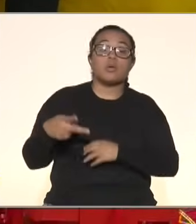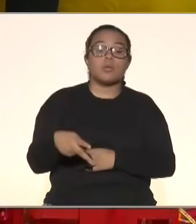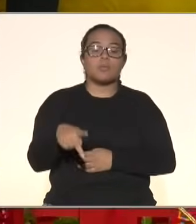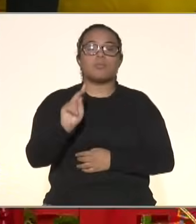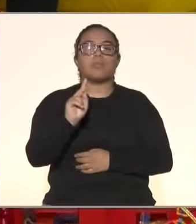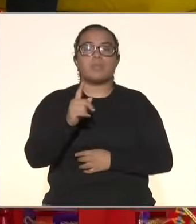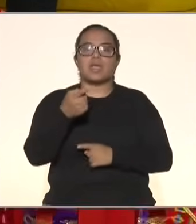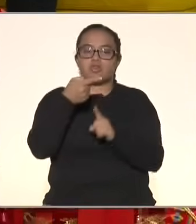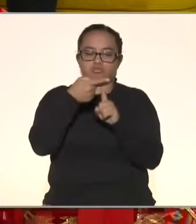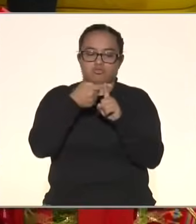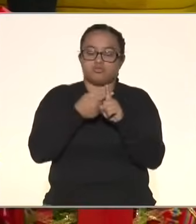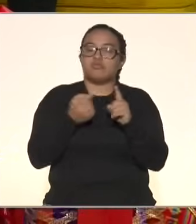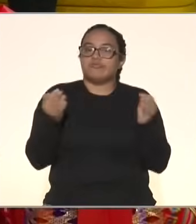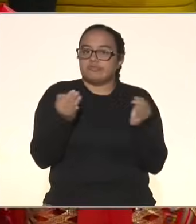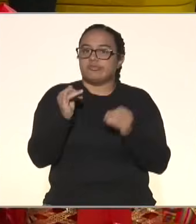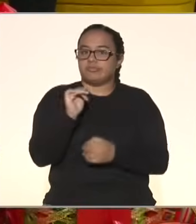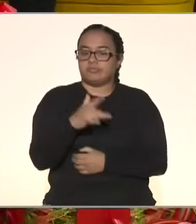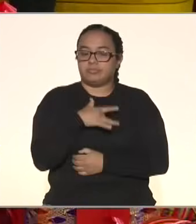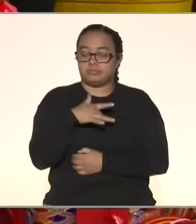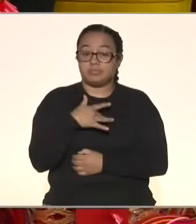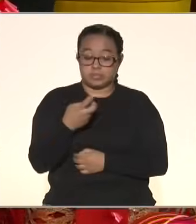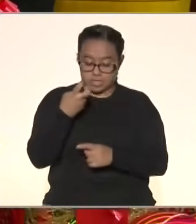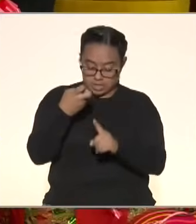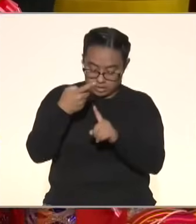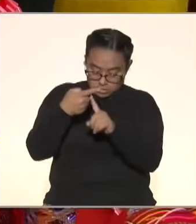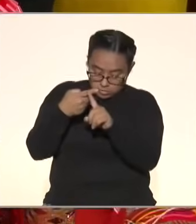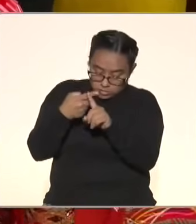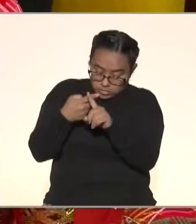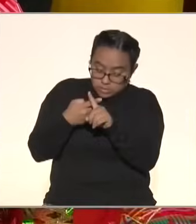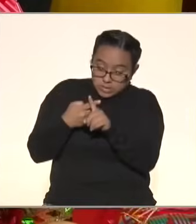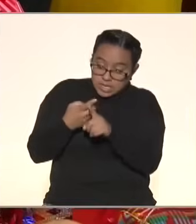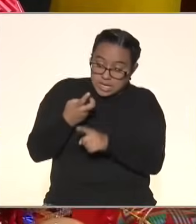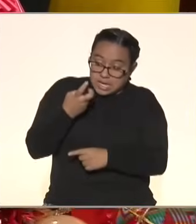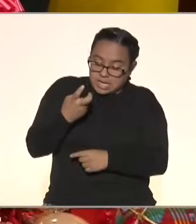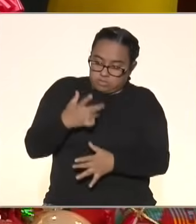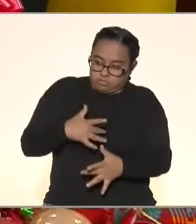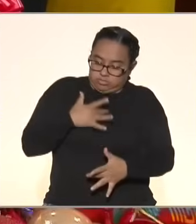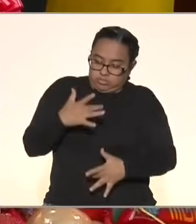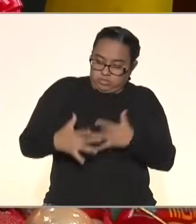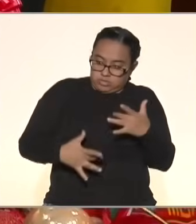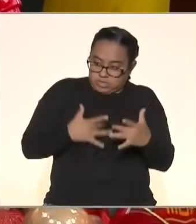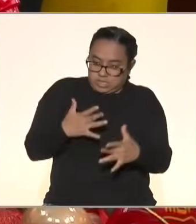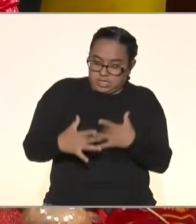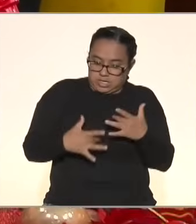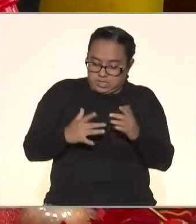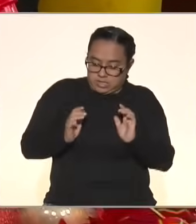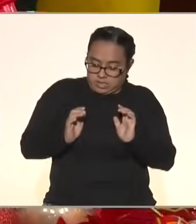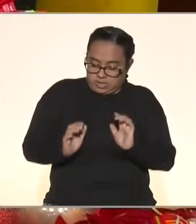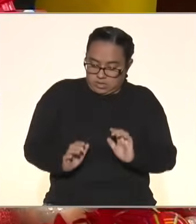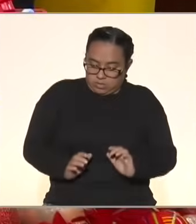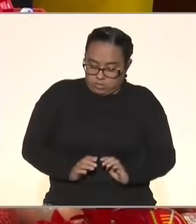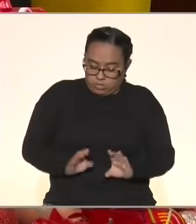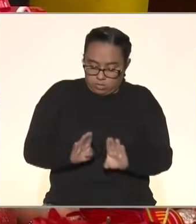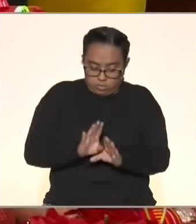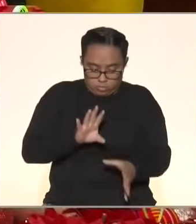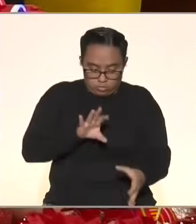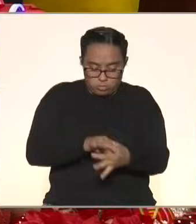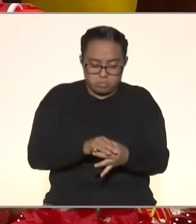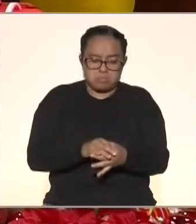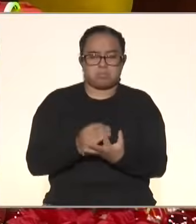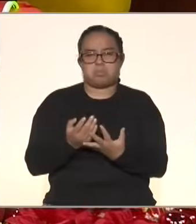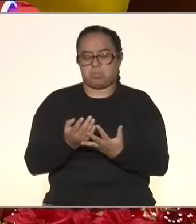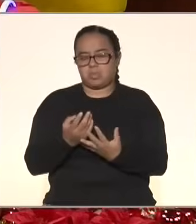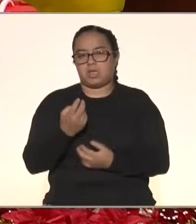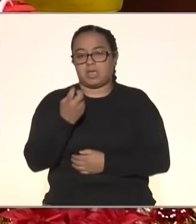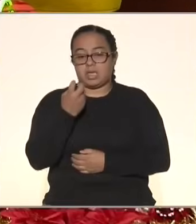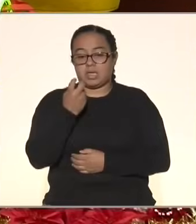temperatura. Entonces, las bajas temperaturas sí activan ciertos mecanismos biológicos adaptativos. Podríamos